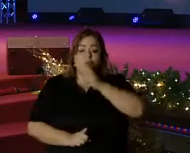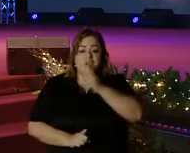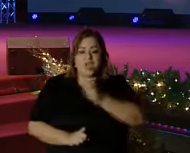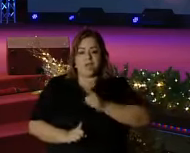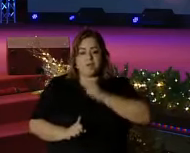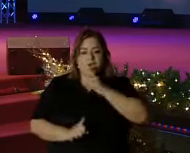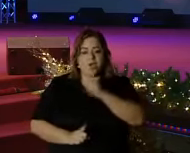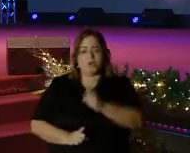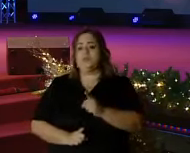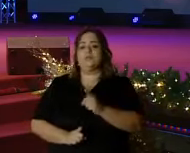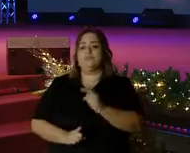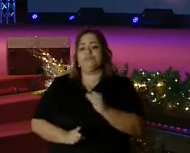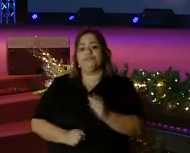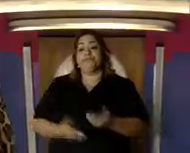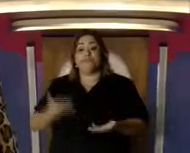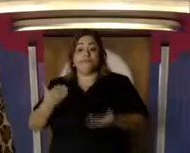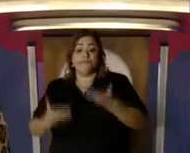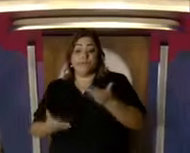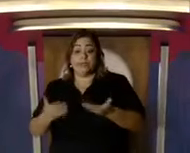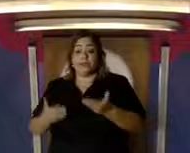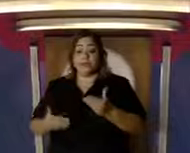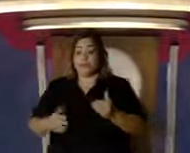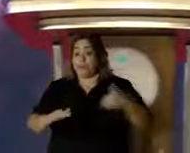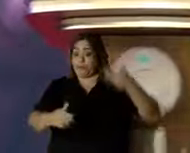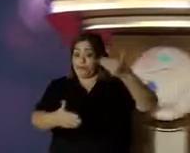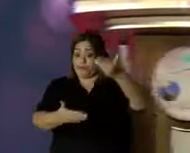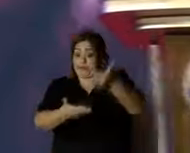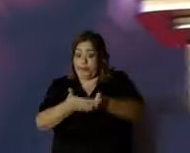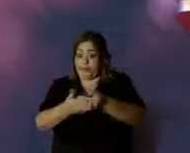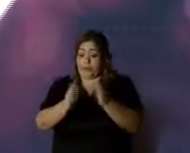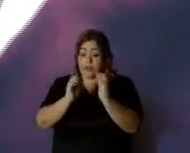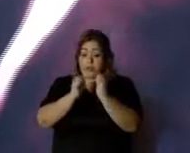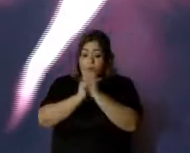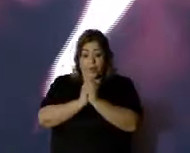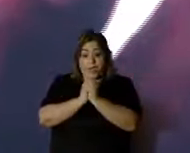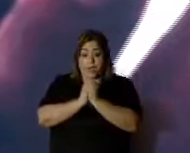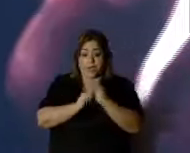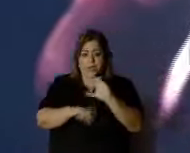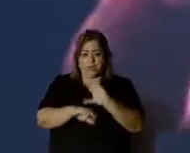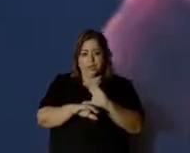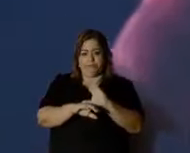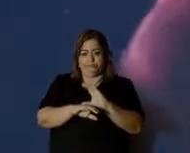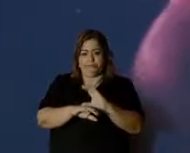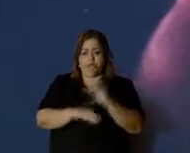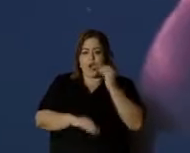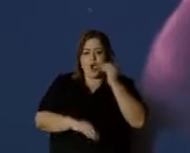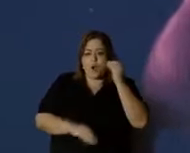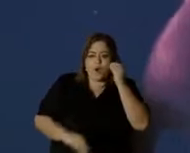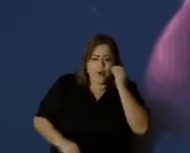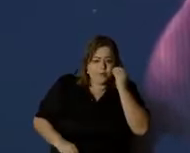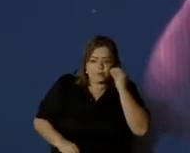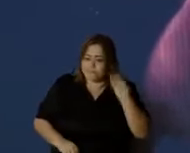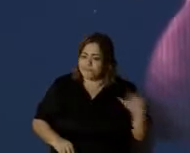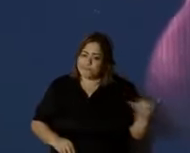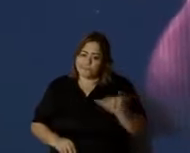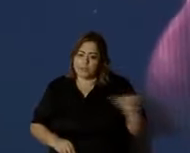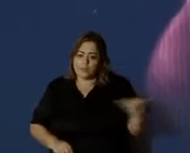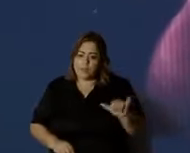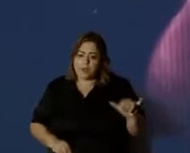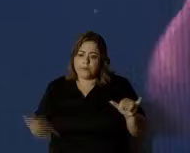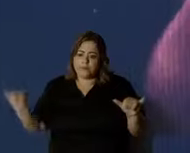solo, si no vienen a la iglesia, aquí no oran, no me imagino en la casa, gloria a Dios. Santo, sonríase que Cristo le ama y yo